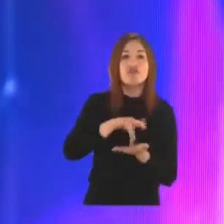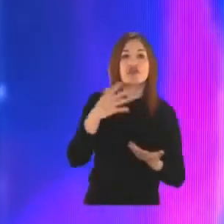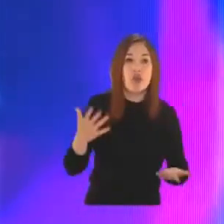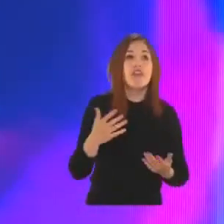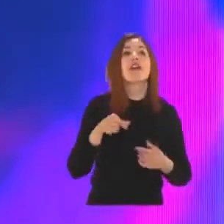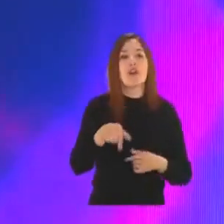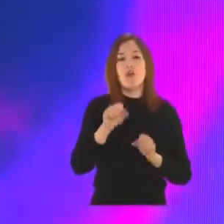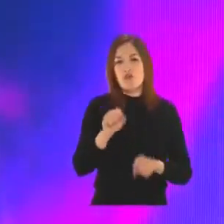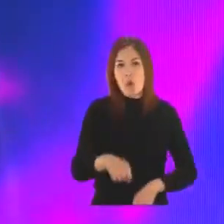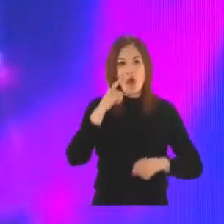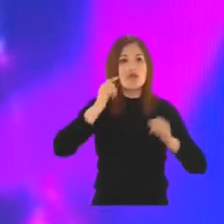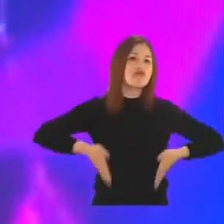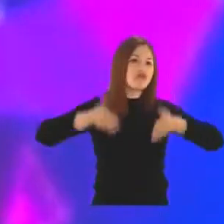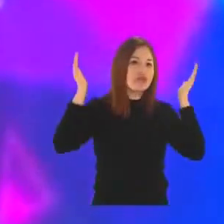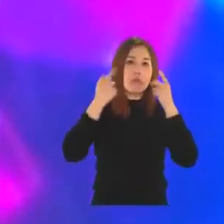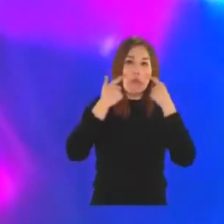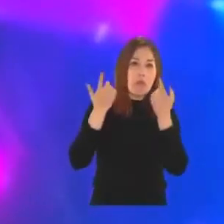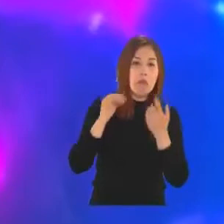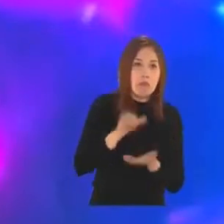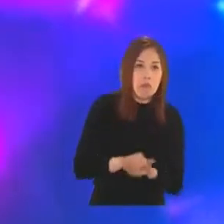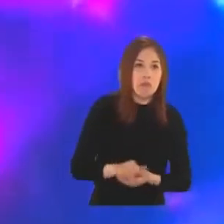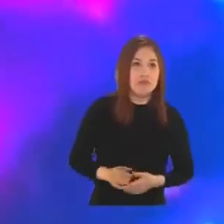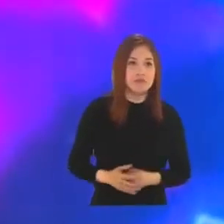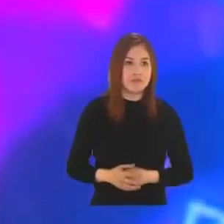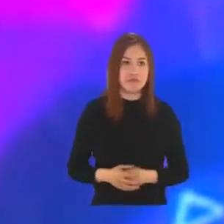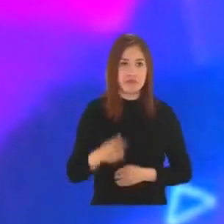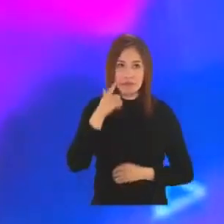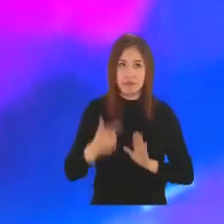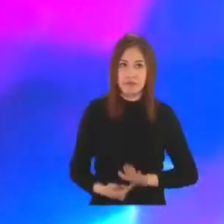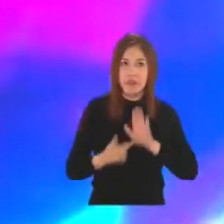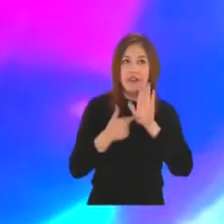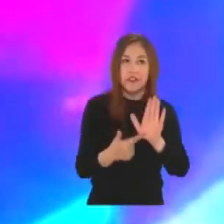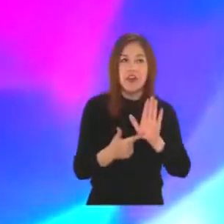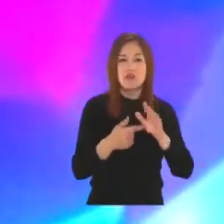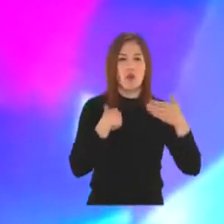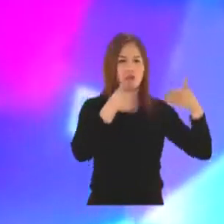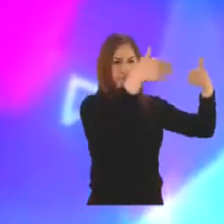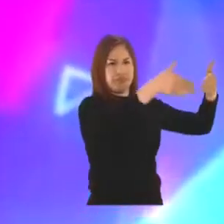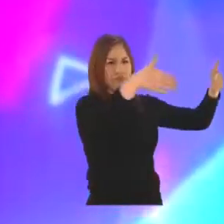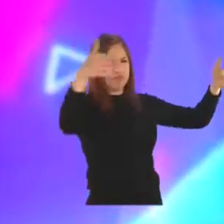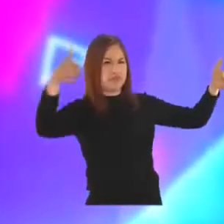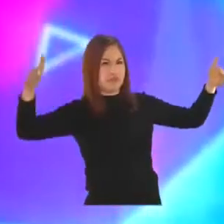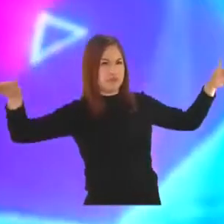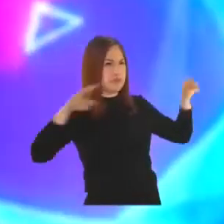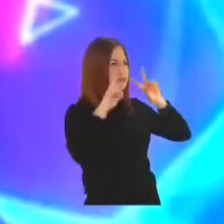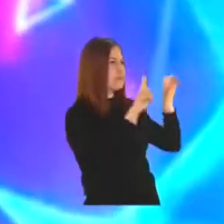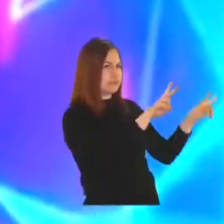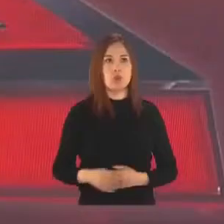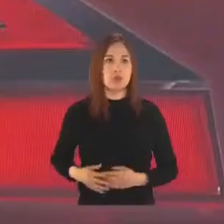una exhibición que refleja lo mejor de los años 80. Y esta es precisamente la exposición más grande en este tema en América